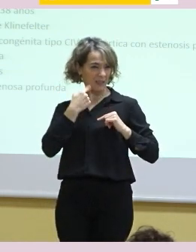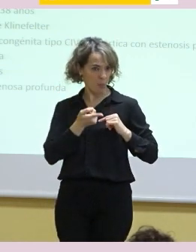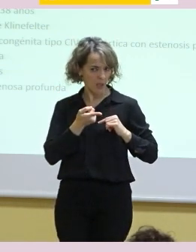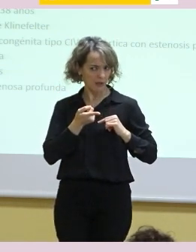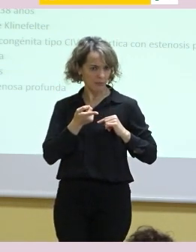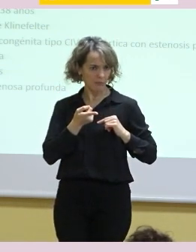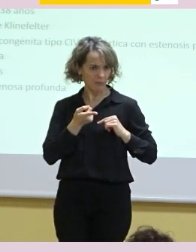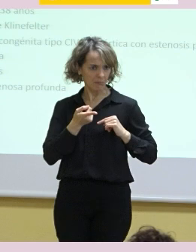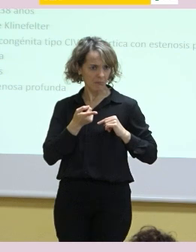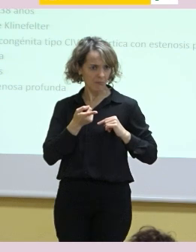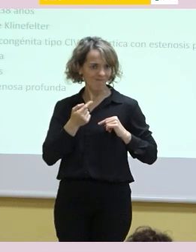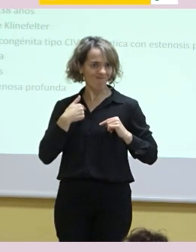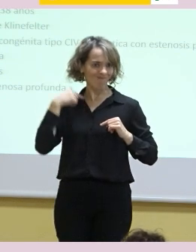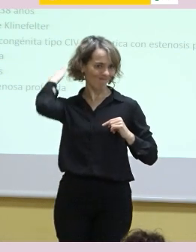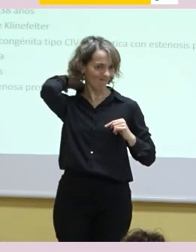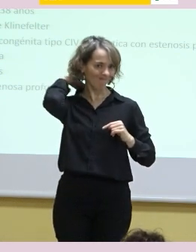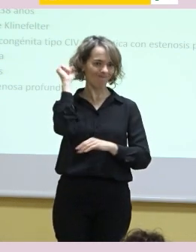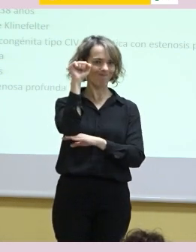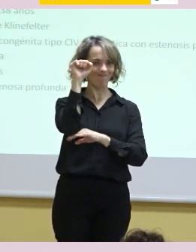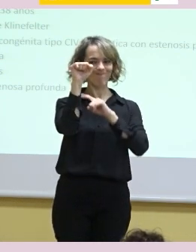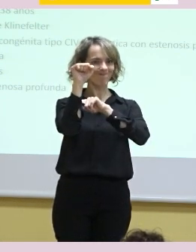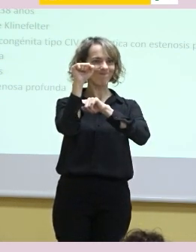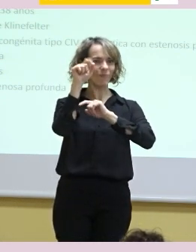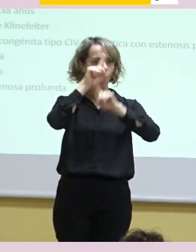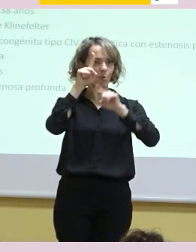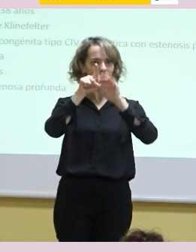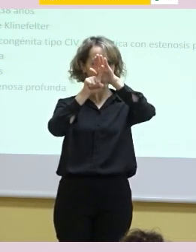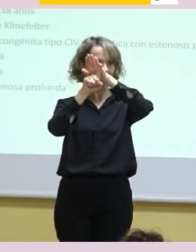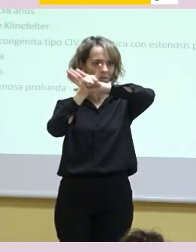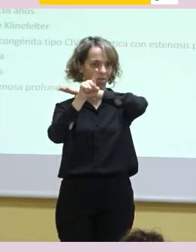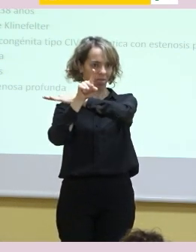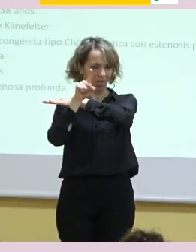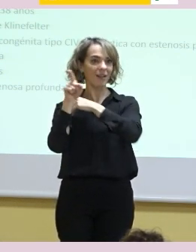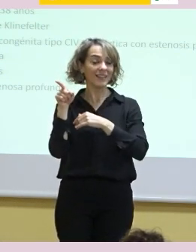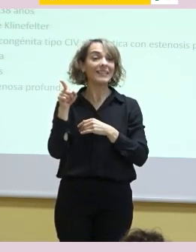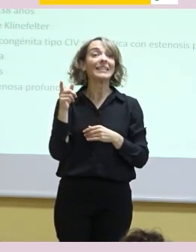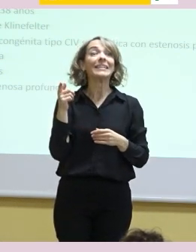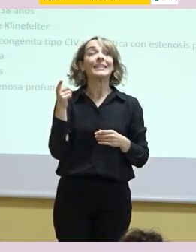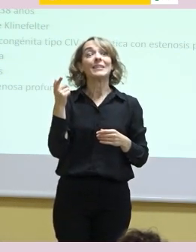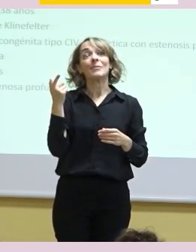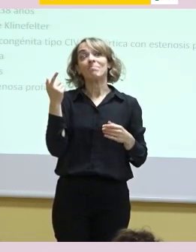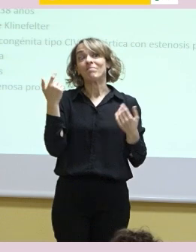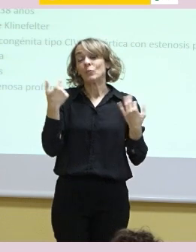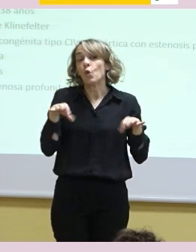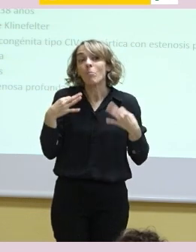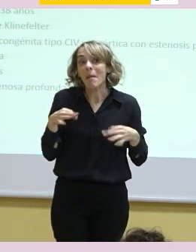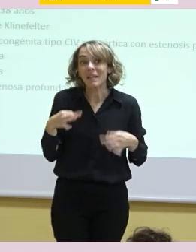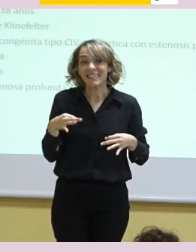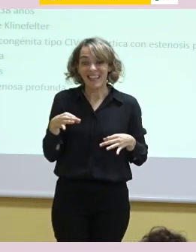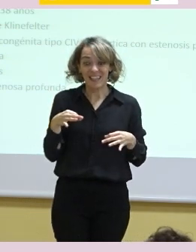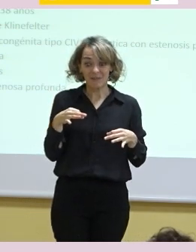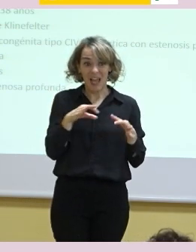aparecido cifoscoliosis. Normalmente no tiene por qué estar asociado una esternotomía a la aparición